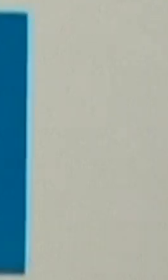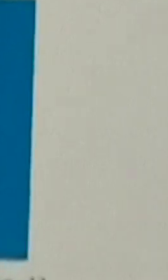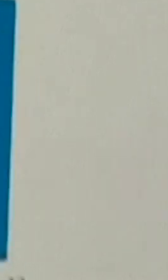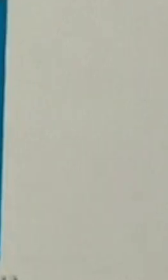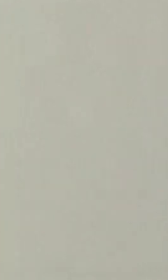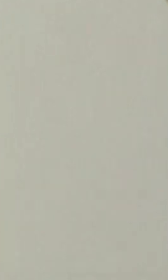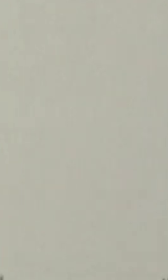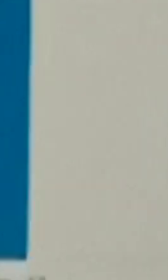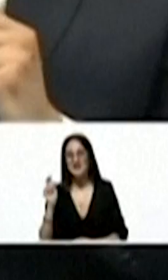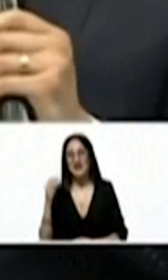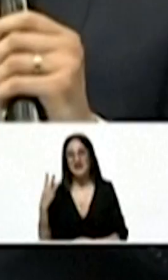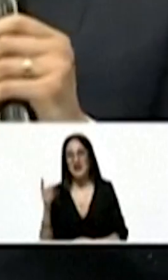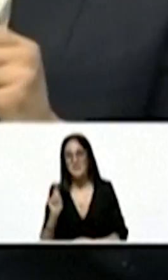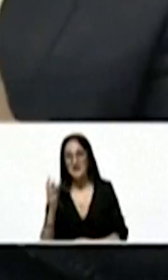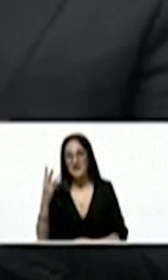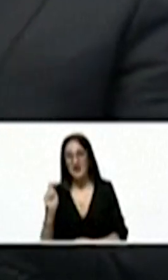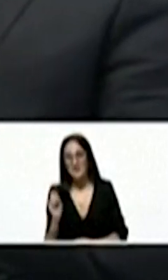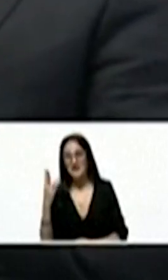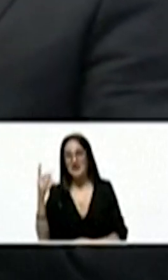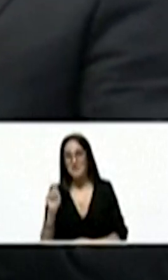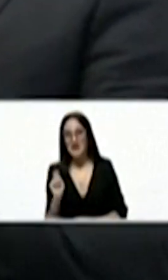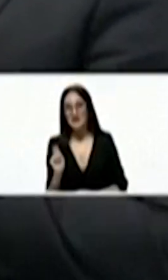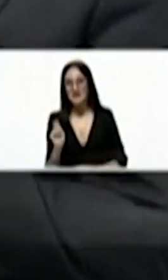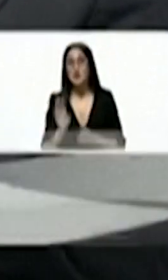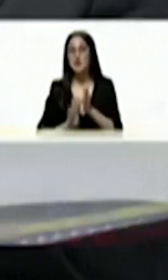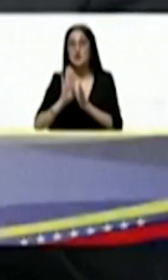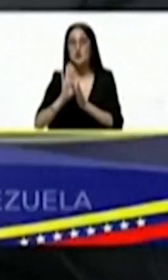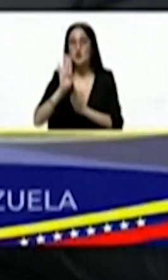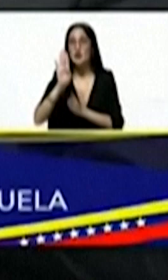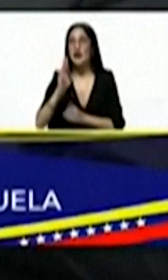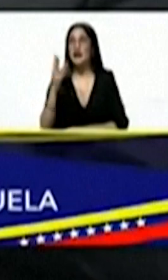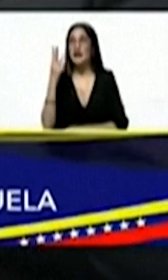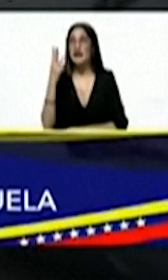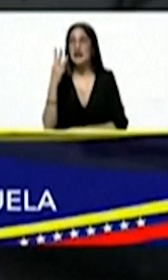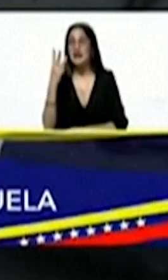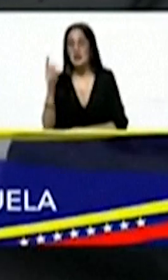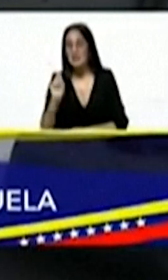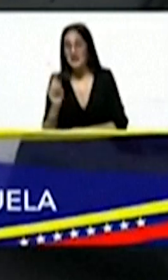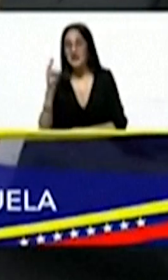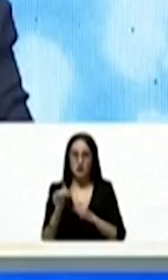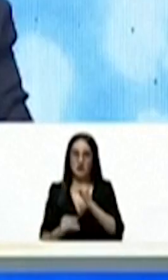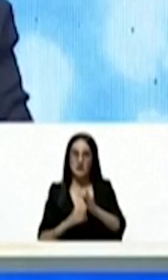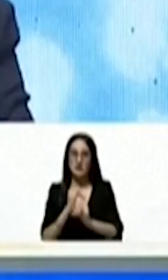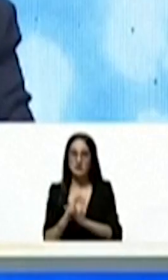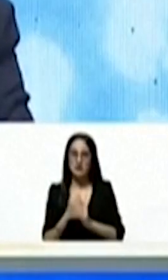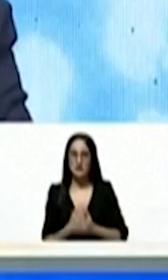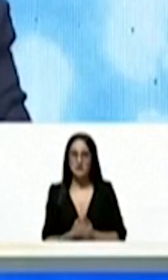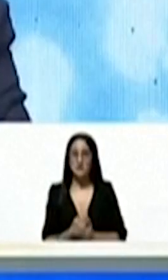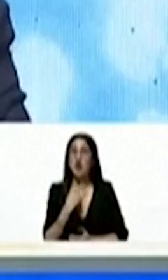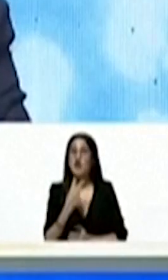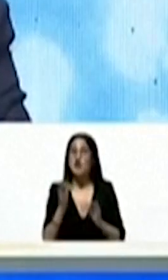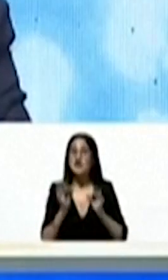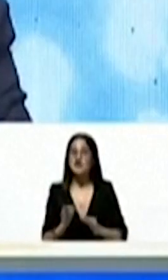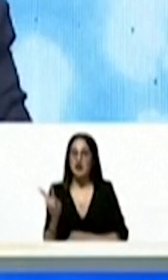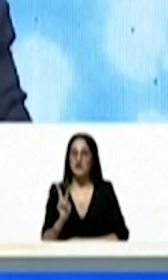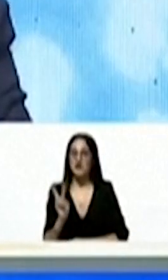trimestres el país ha registrado crecimiento y que a la vez contuvo la hiperinflación el aumento de precios se ha desacelerado